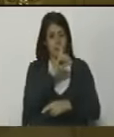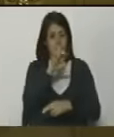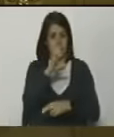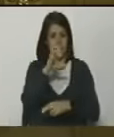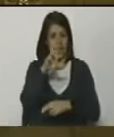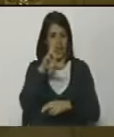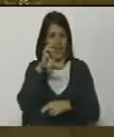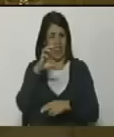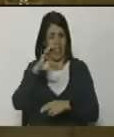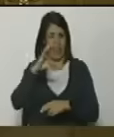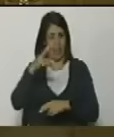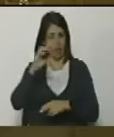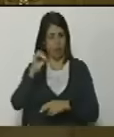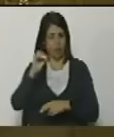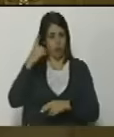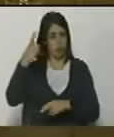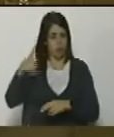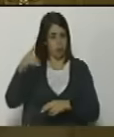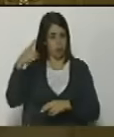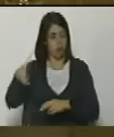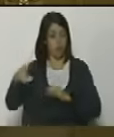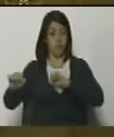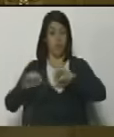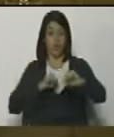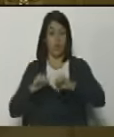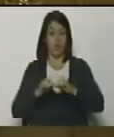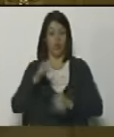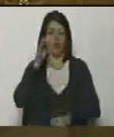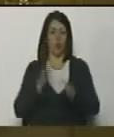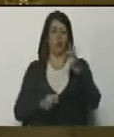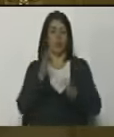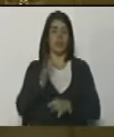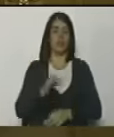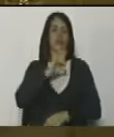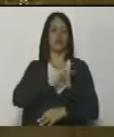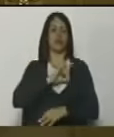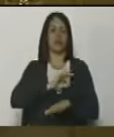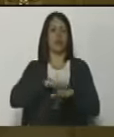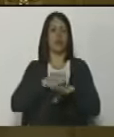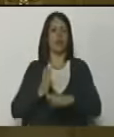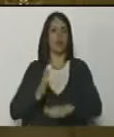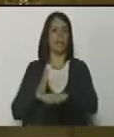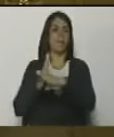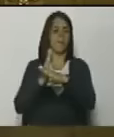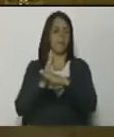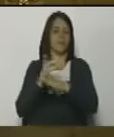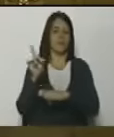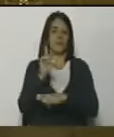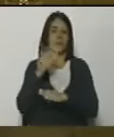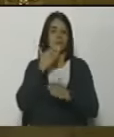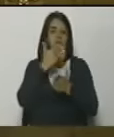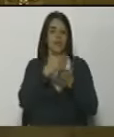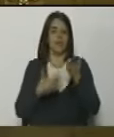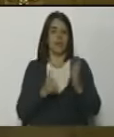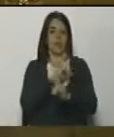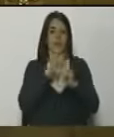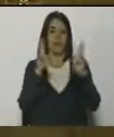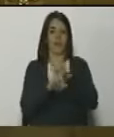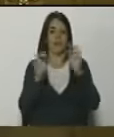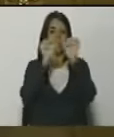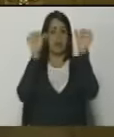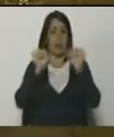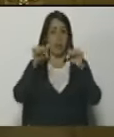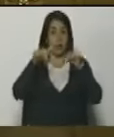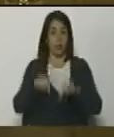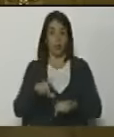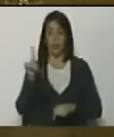define? Define un creciente movimiento de justicia social, porque no nos limitamos a proponer reformas en el sistema